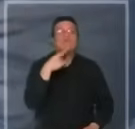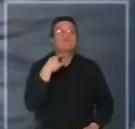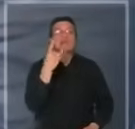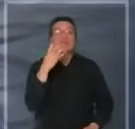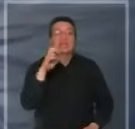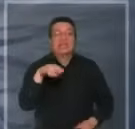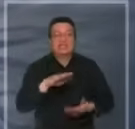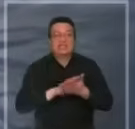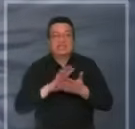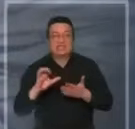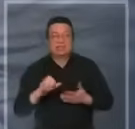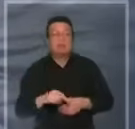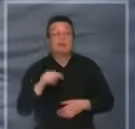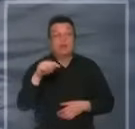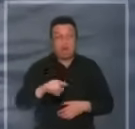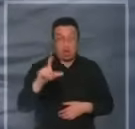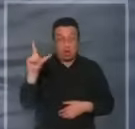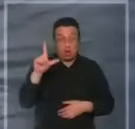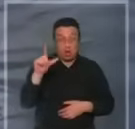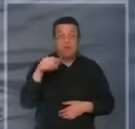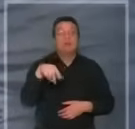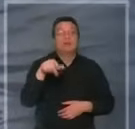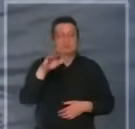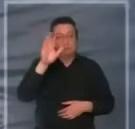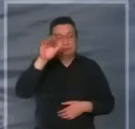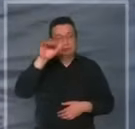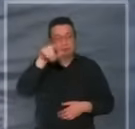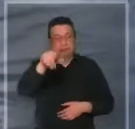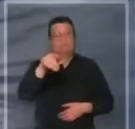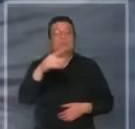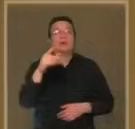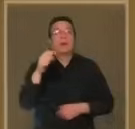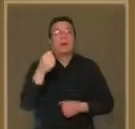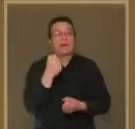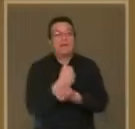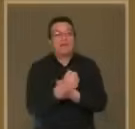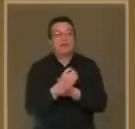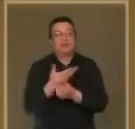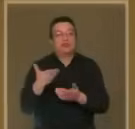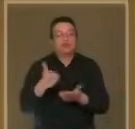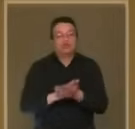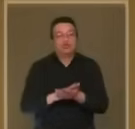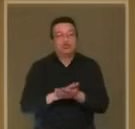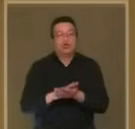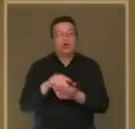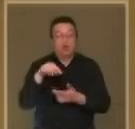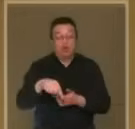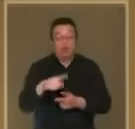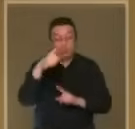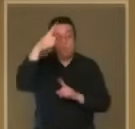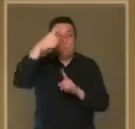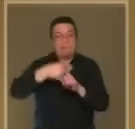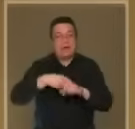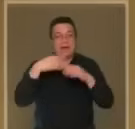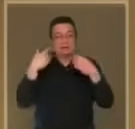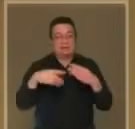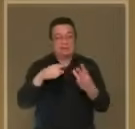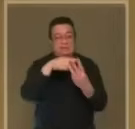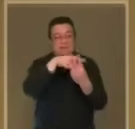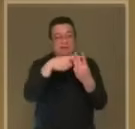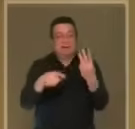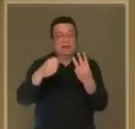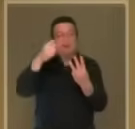Así recordaron este lunes a los últimos mártires de Carabineros. Es que hoy se cumple un mes del ataque donde tres funcionarios